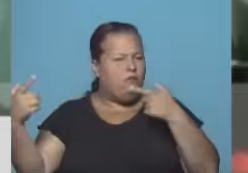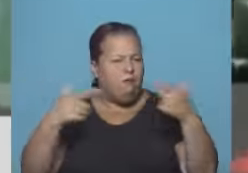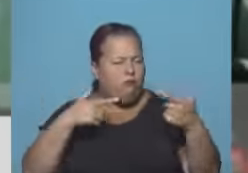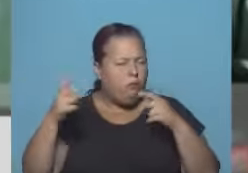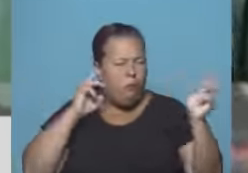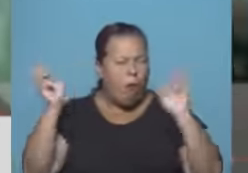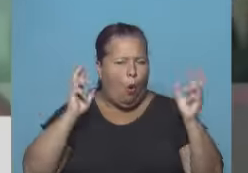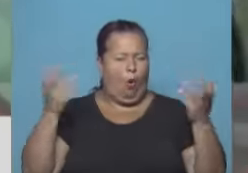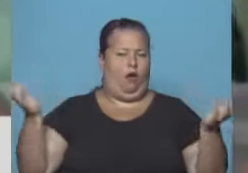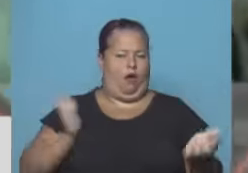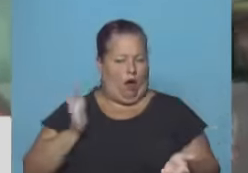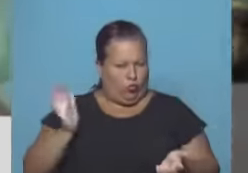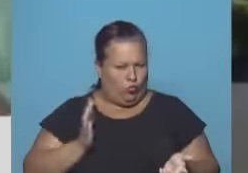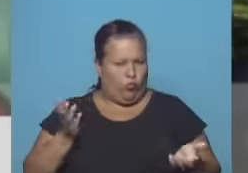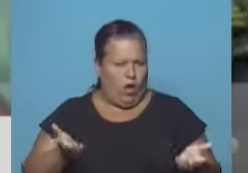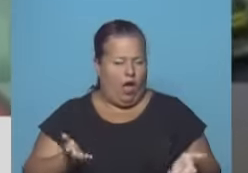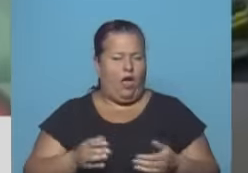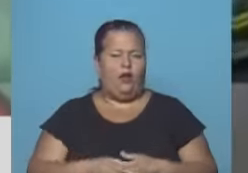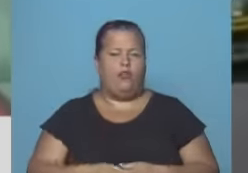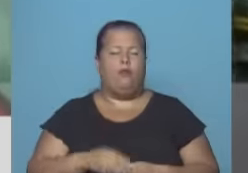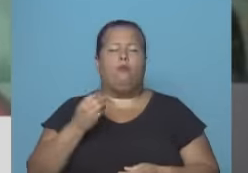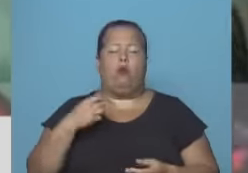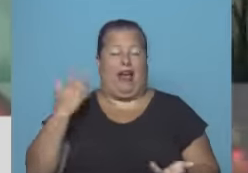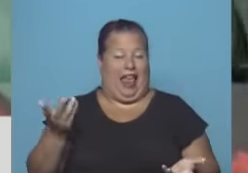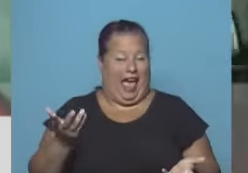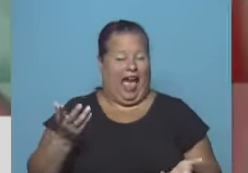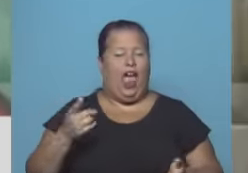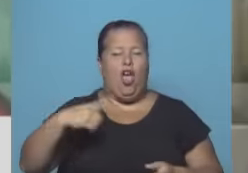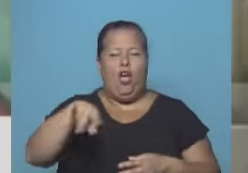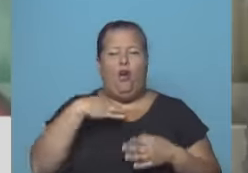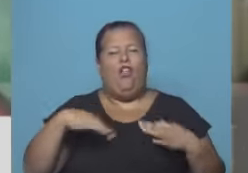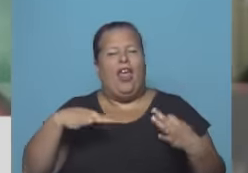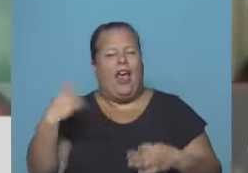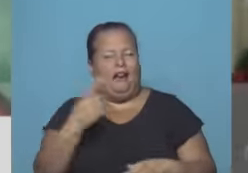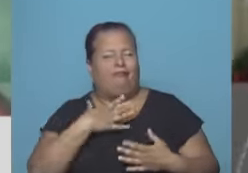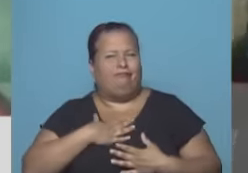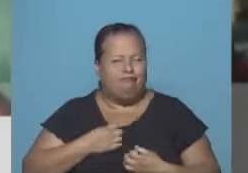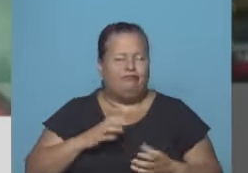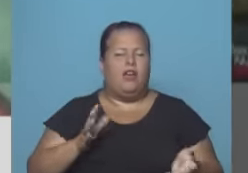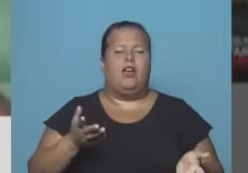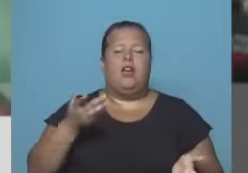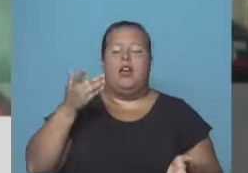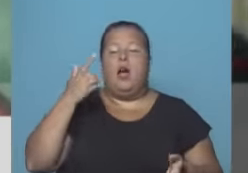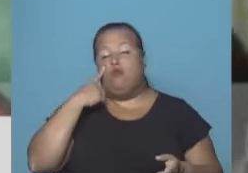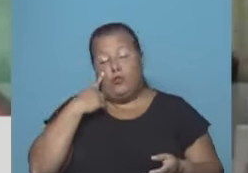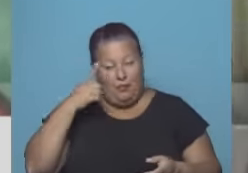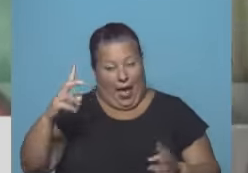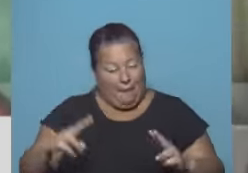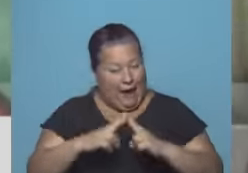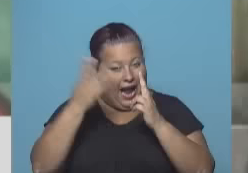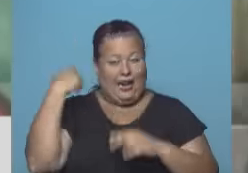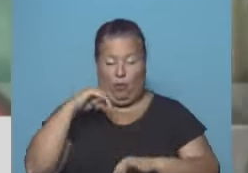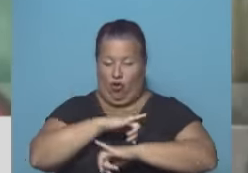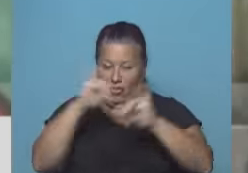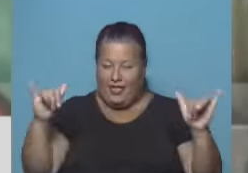esos estruendos. Imagínate el susto que se llevaron, porque claro, están muy sensibles la población. La municipalidad de París acaba de